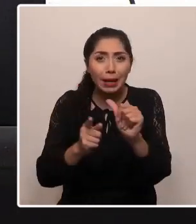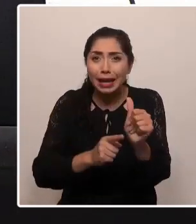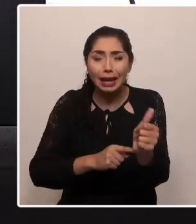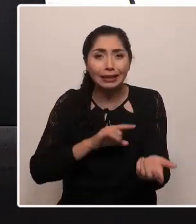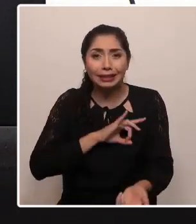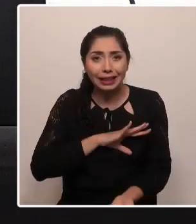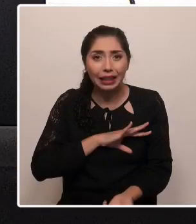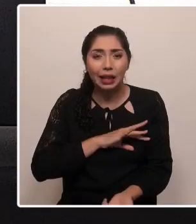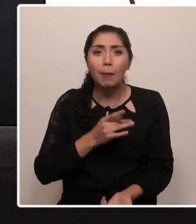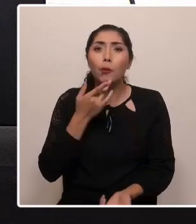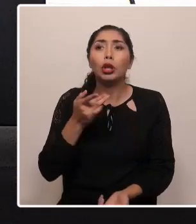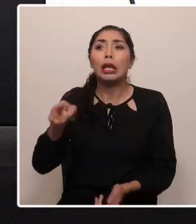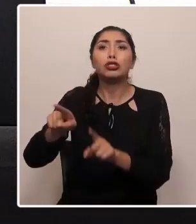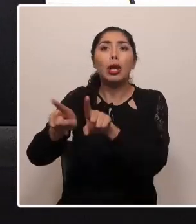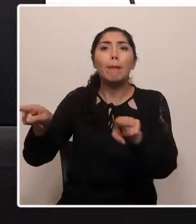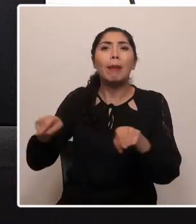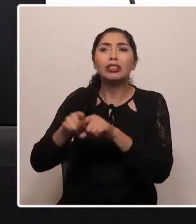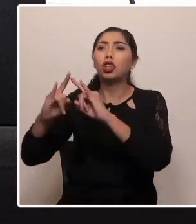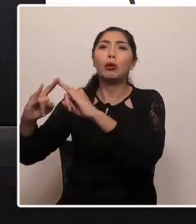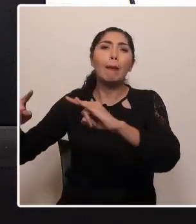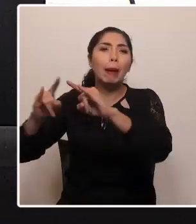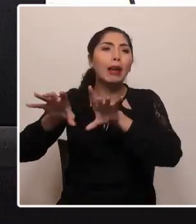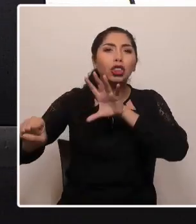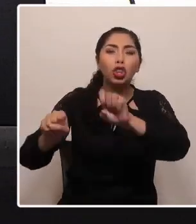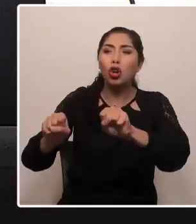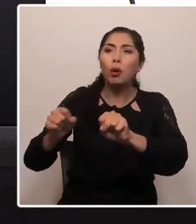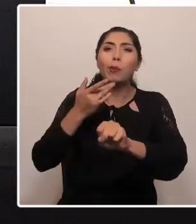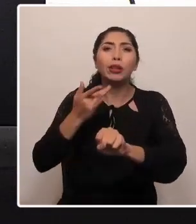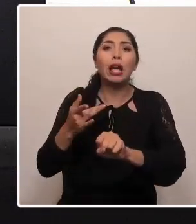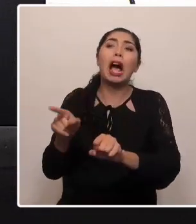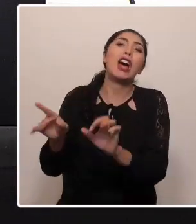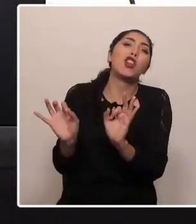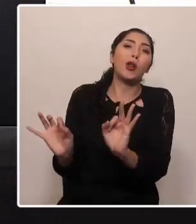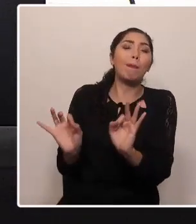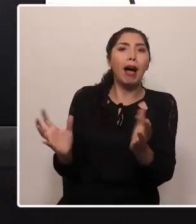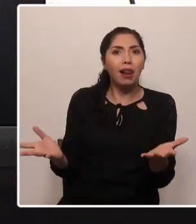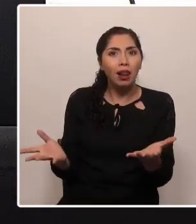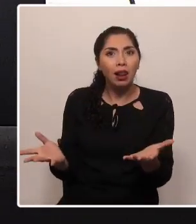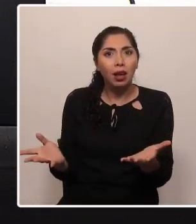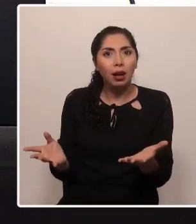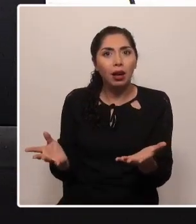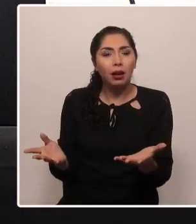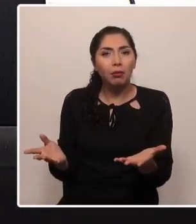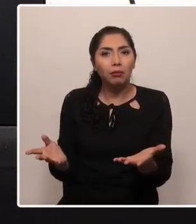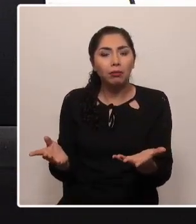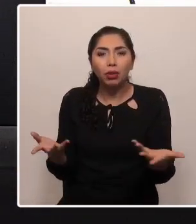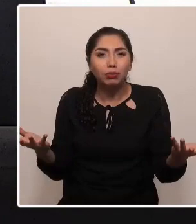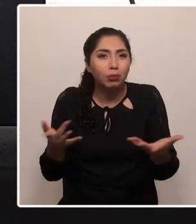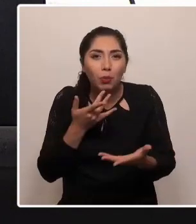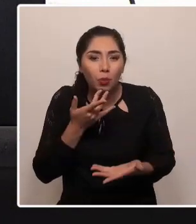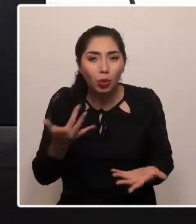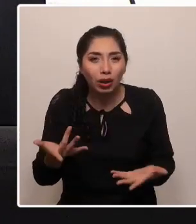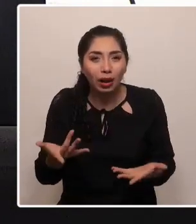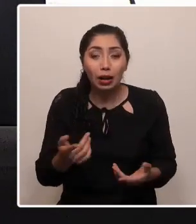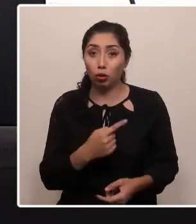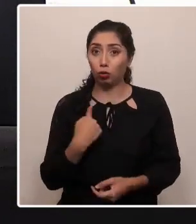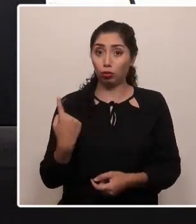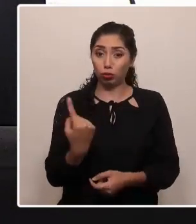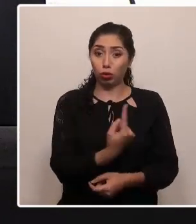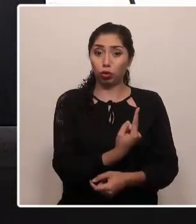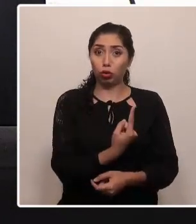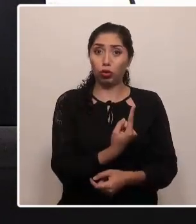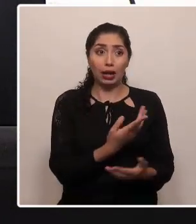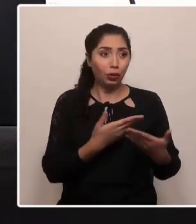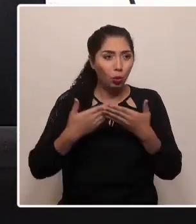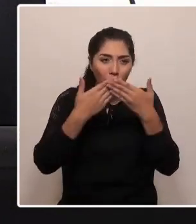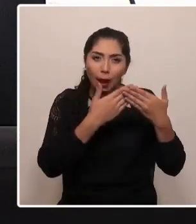esos espacios no aptos para el desarrollo de la vida familiar, para criar, para expandir el amor? Estudiamos y nos formamos junto a mi